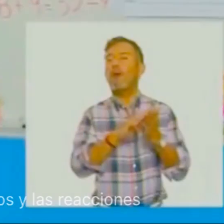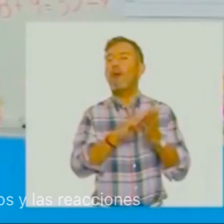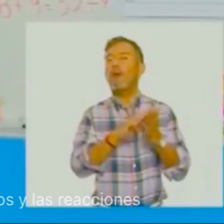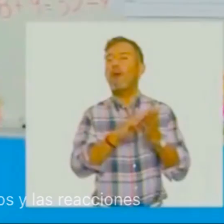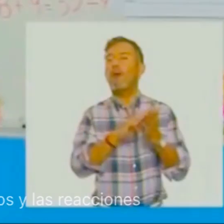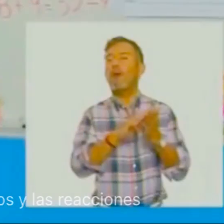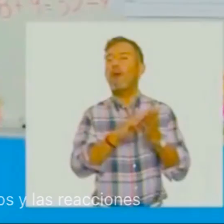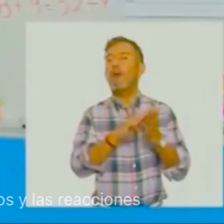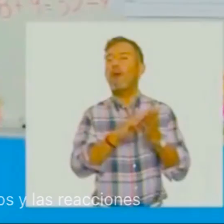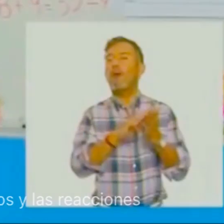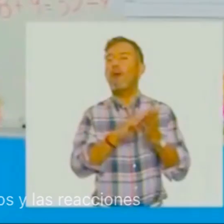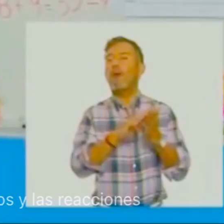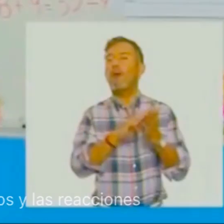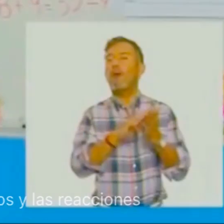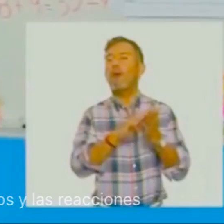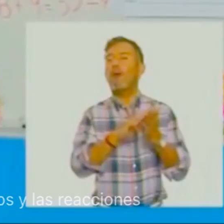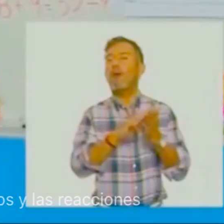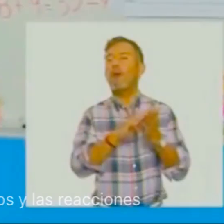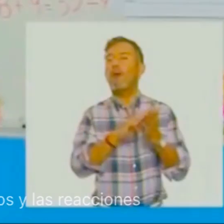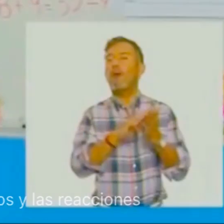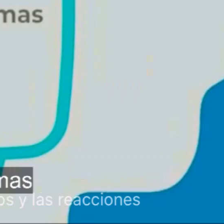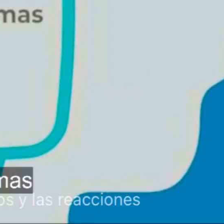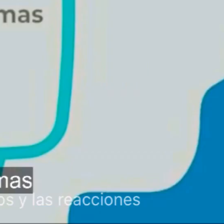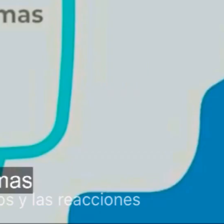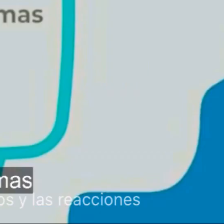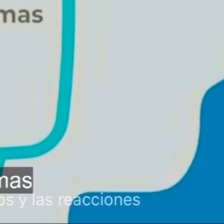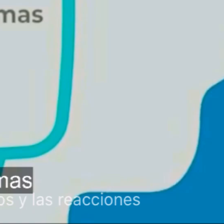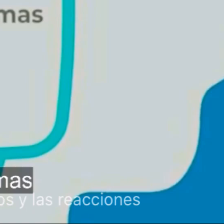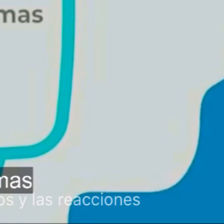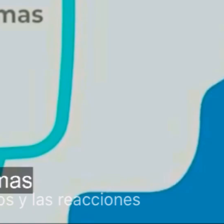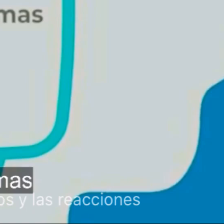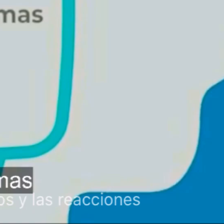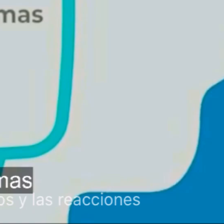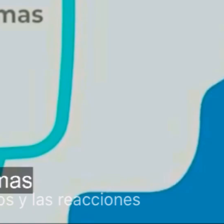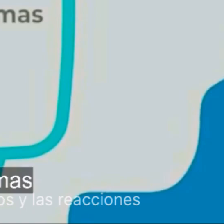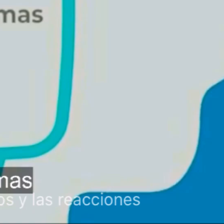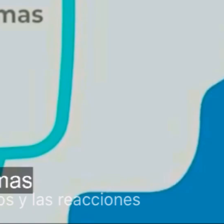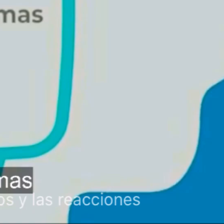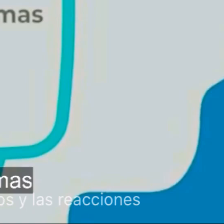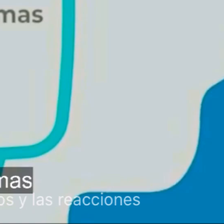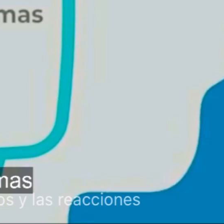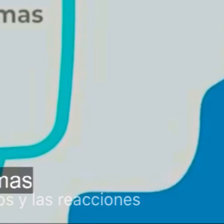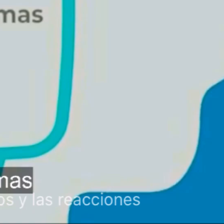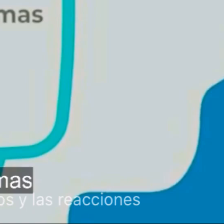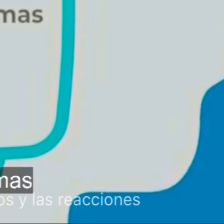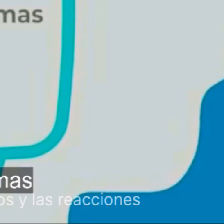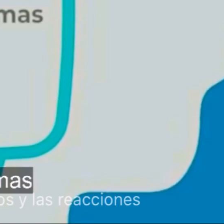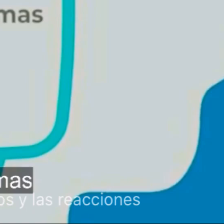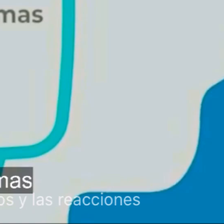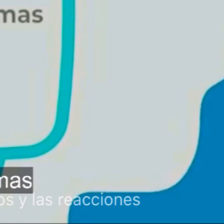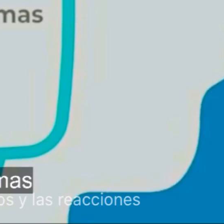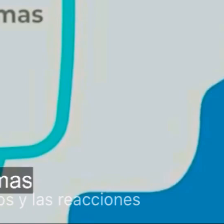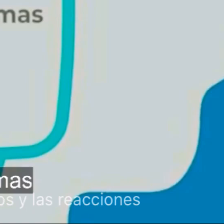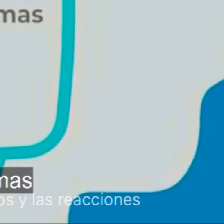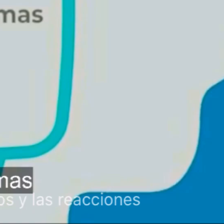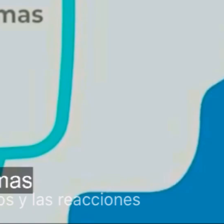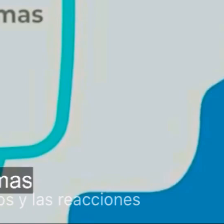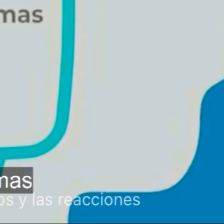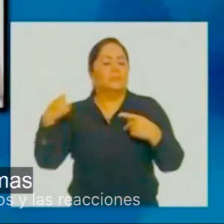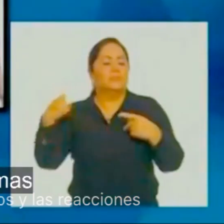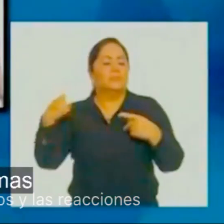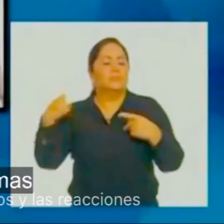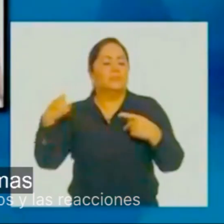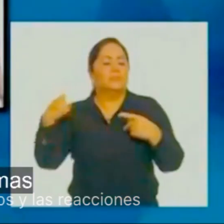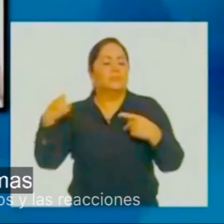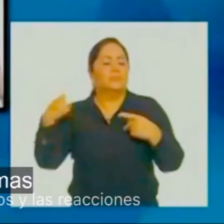este desafío en mi canal hay un vídeo donde se explica el tema seguimos con ciencias naturales y el tema del sonido a la electricidad y el sistema solar y otros